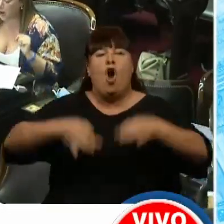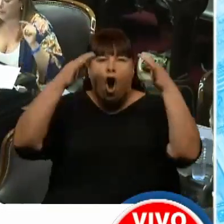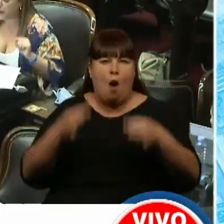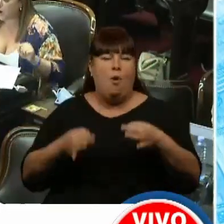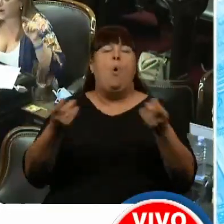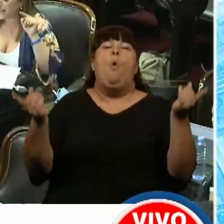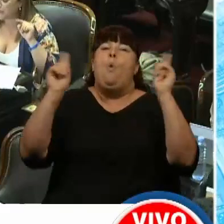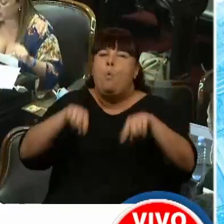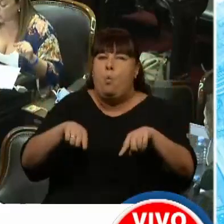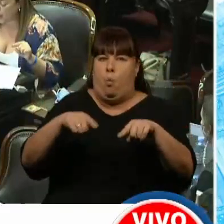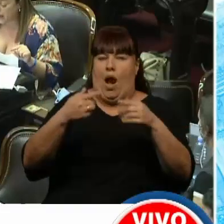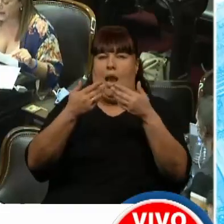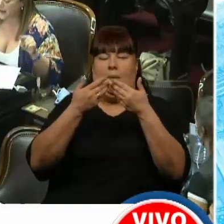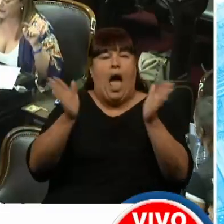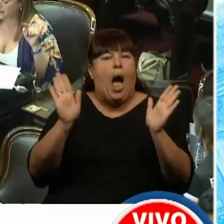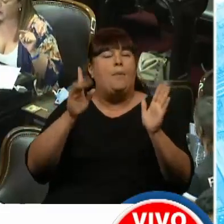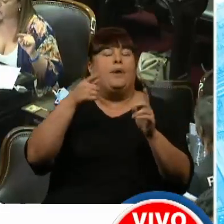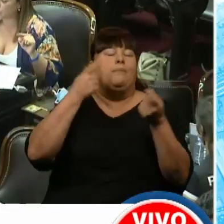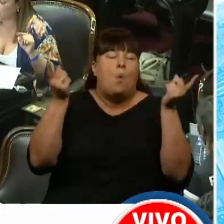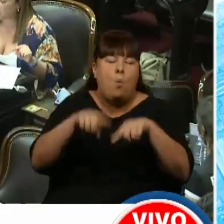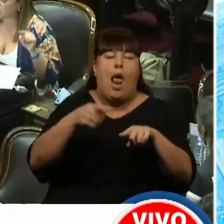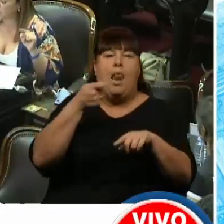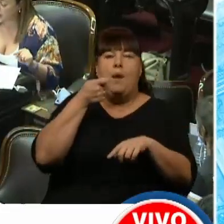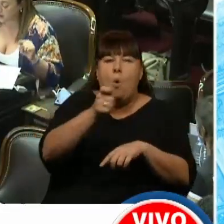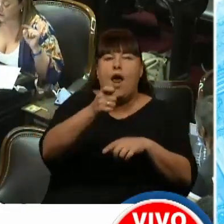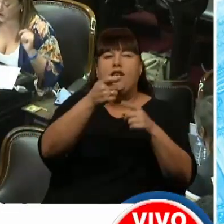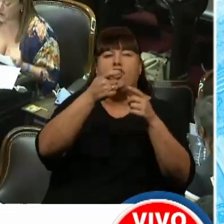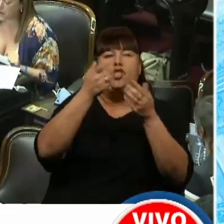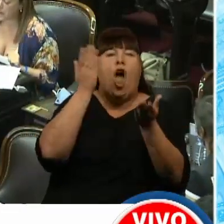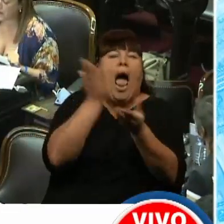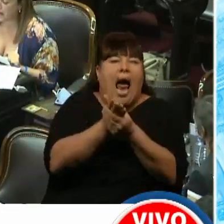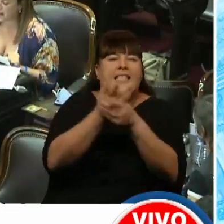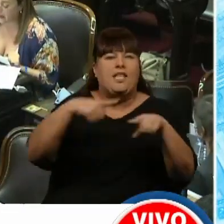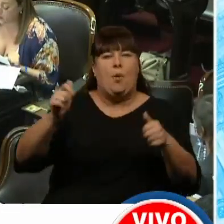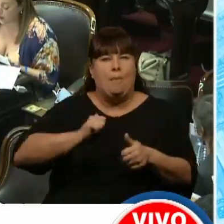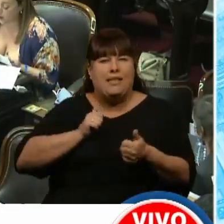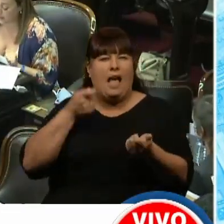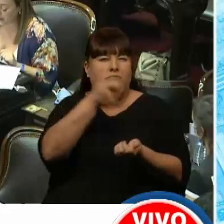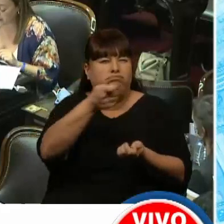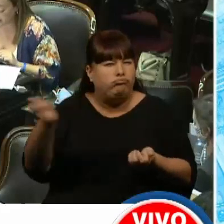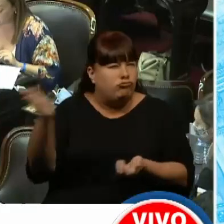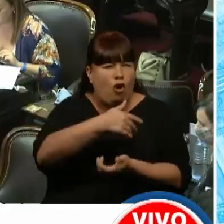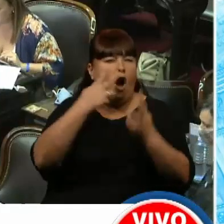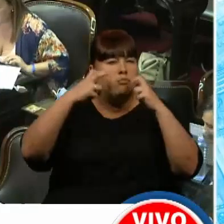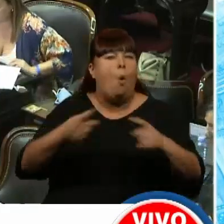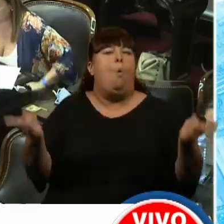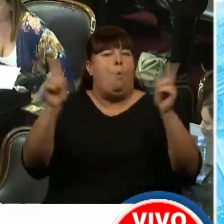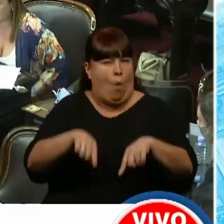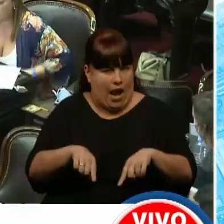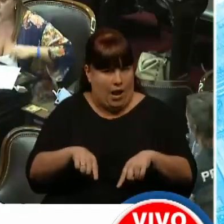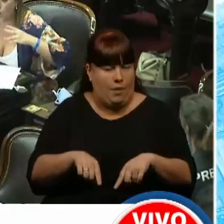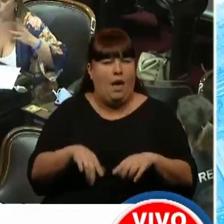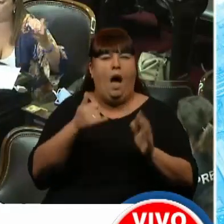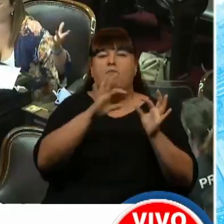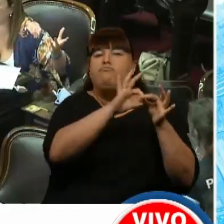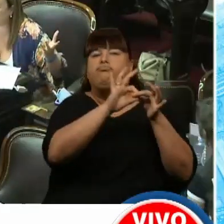con la reapertura de los juicios y de los archivos de la dictadura y los crímenes de lesa humanidad. Hubo un